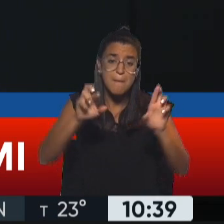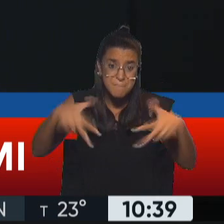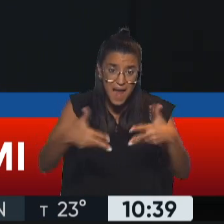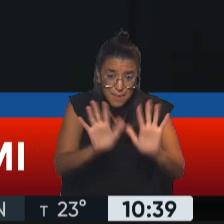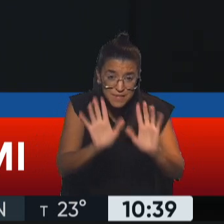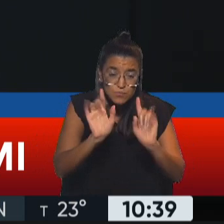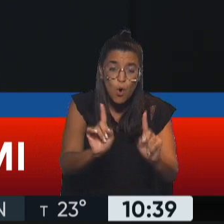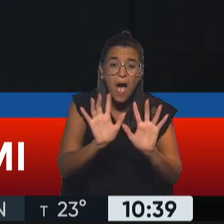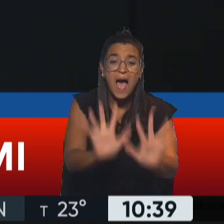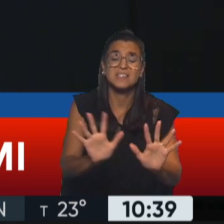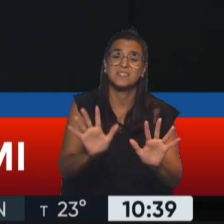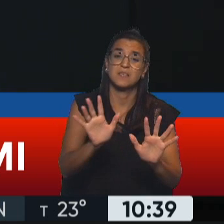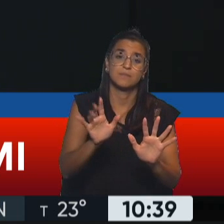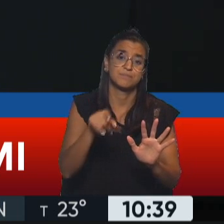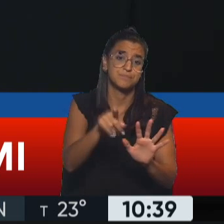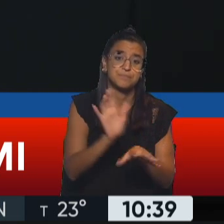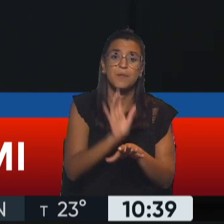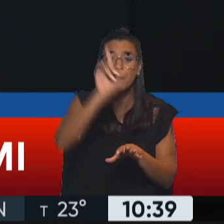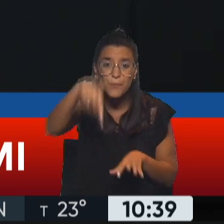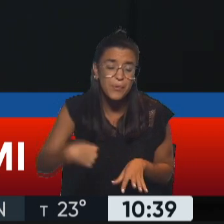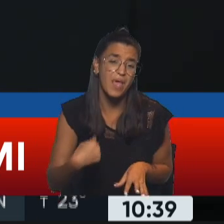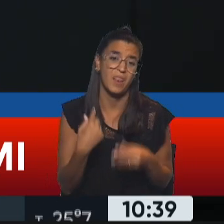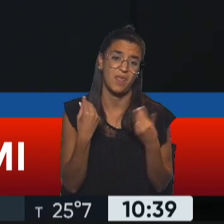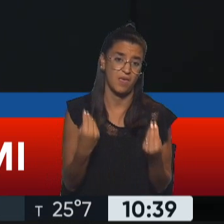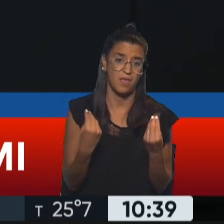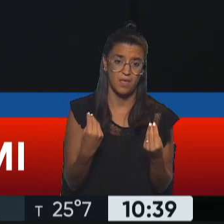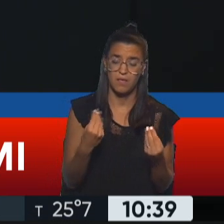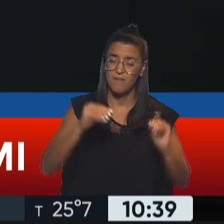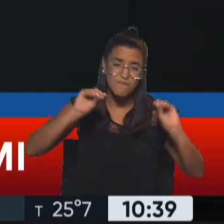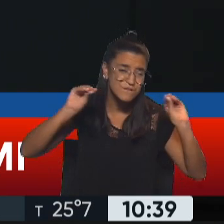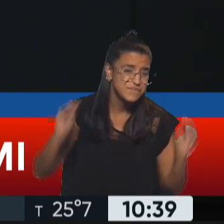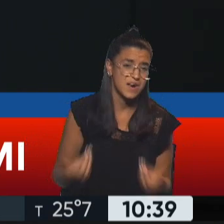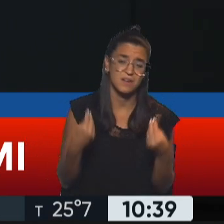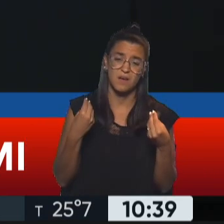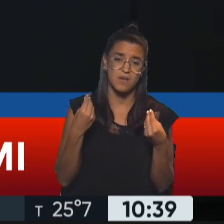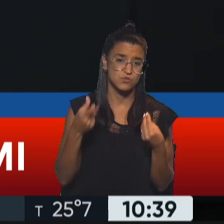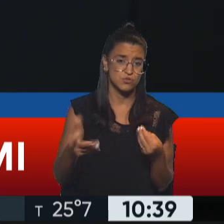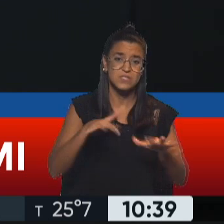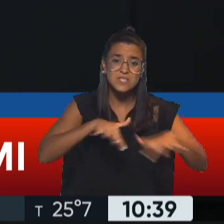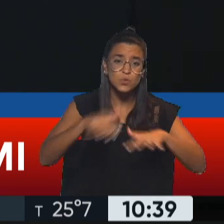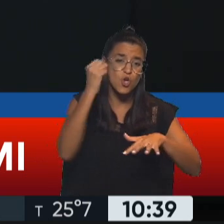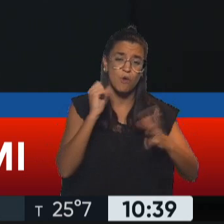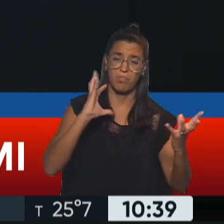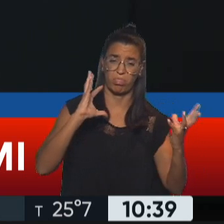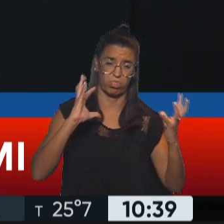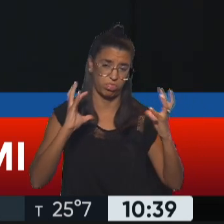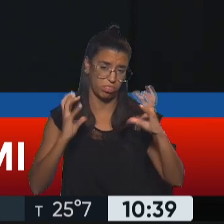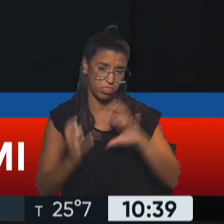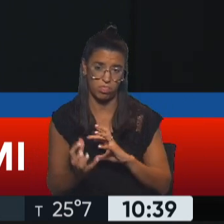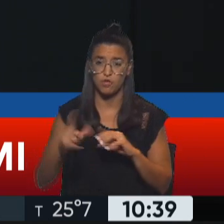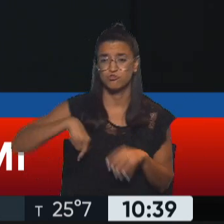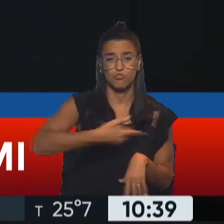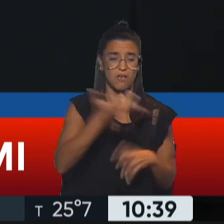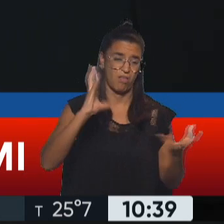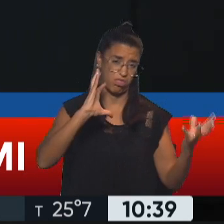programa resultó en un profundo fracaso y deterioro de la situación económica y